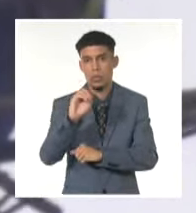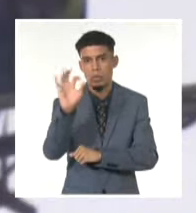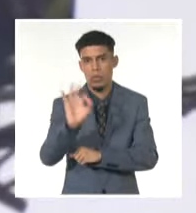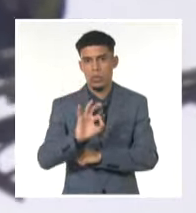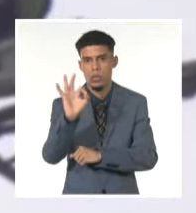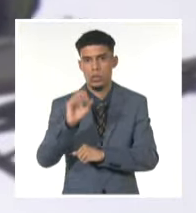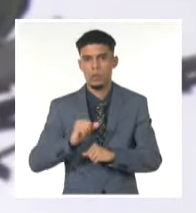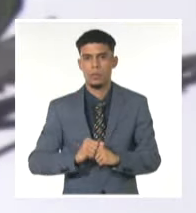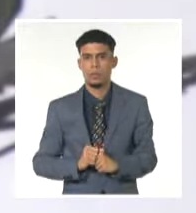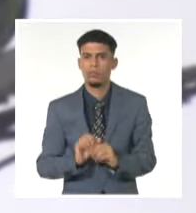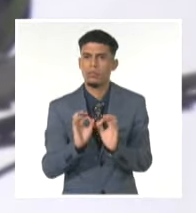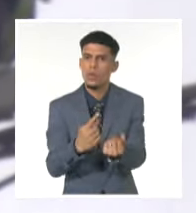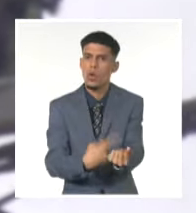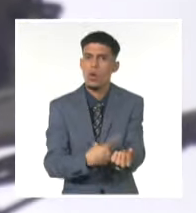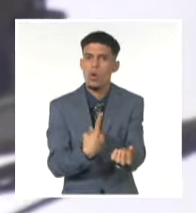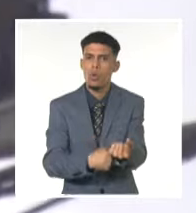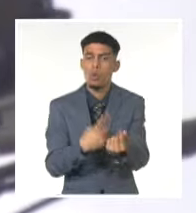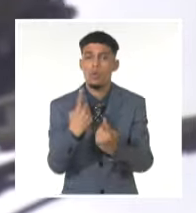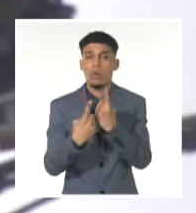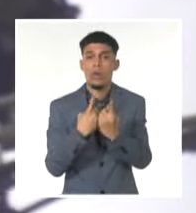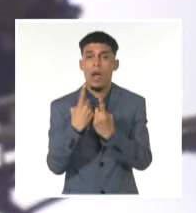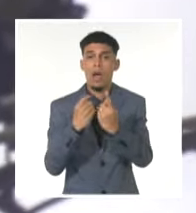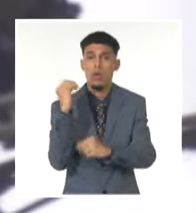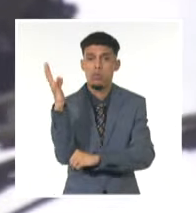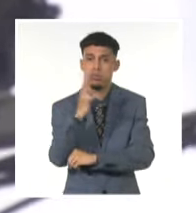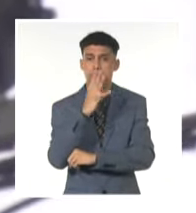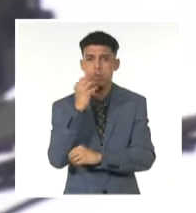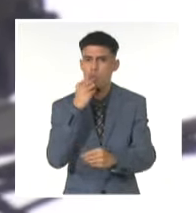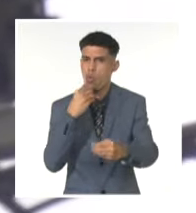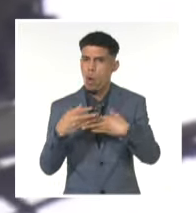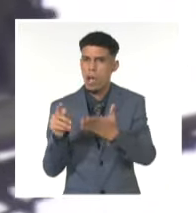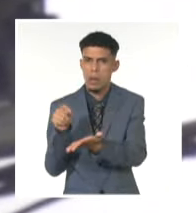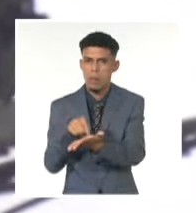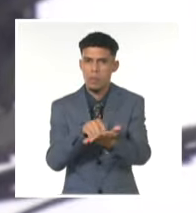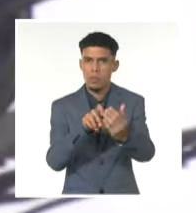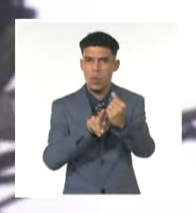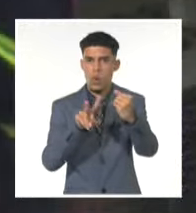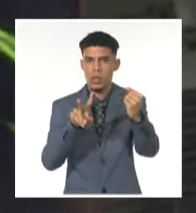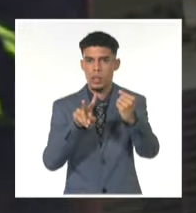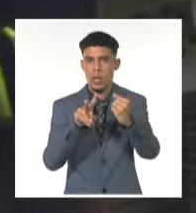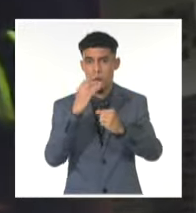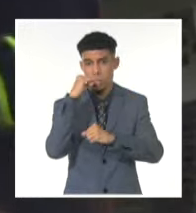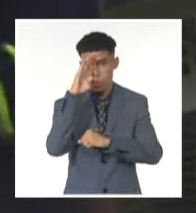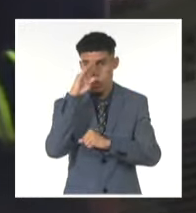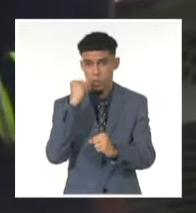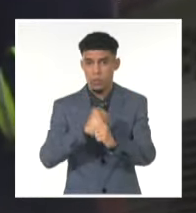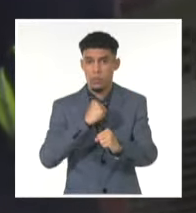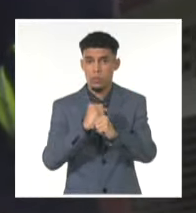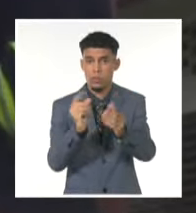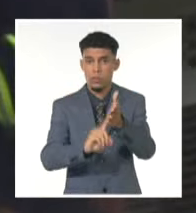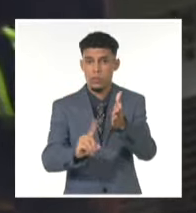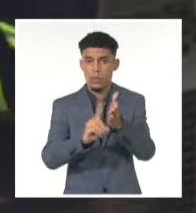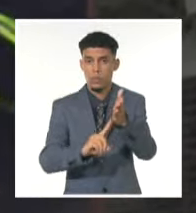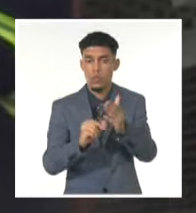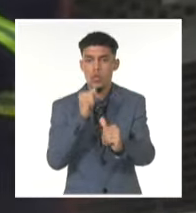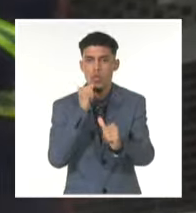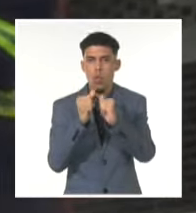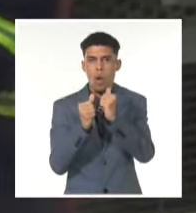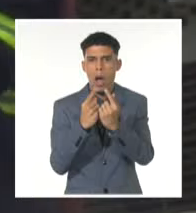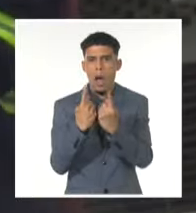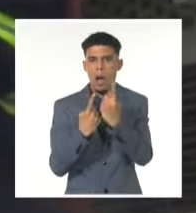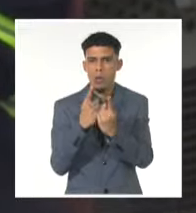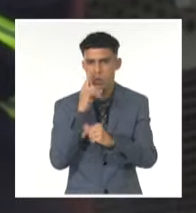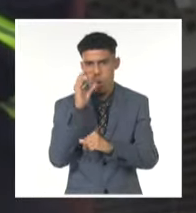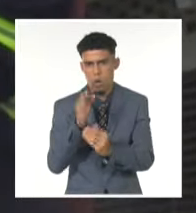Como ocurre siempre que un fenómeno natural azota cualquier parte del país, los trabajadores eléctricos no dudan un segundo en asumir